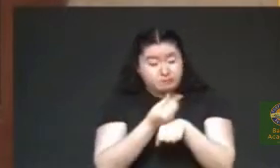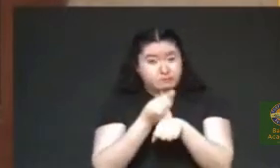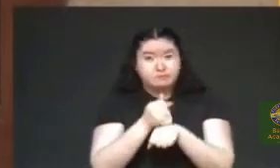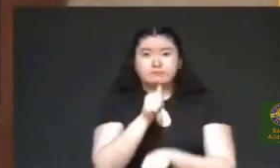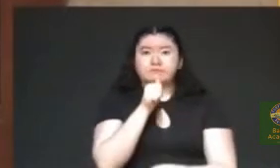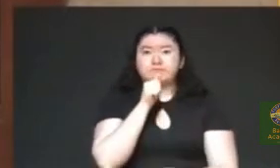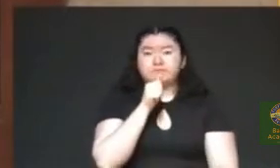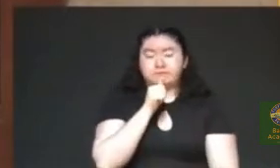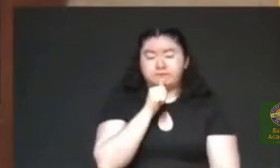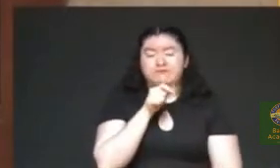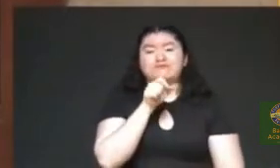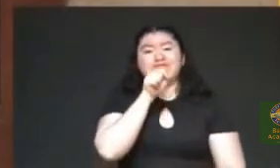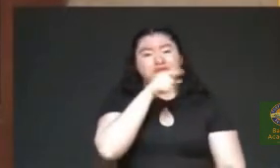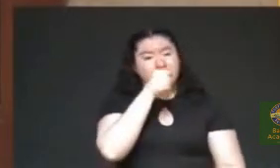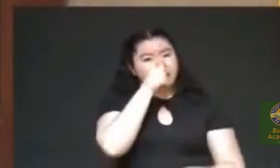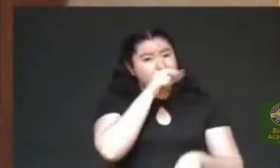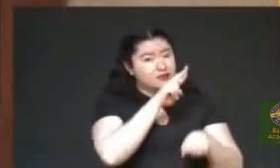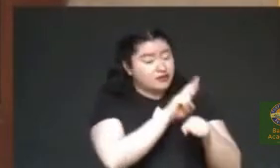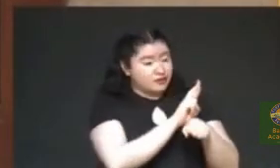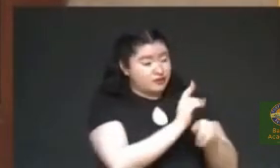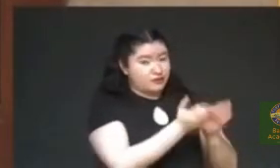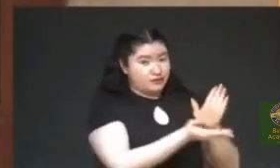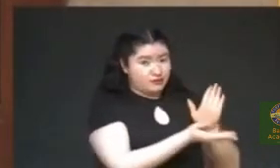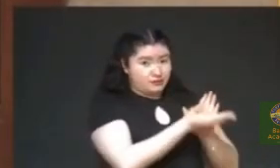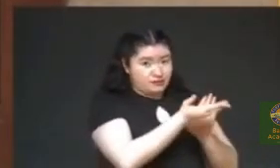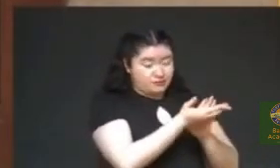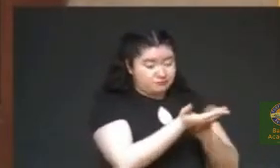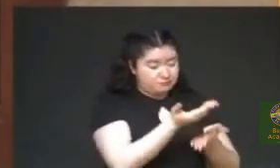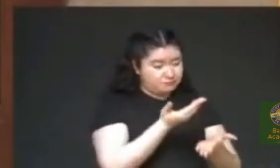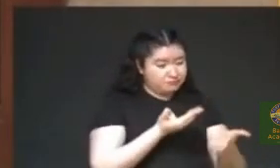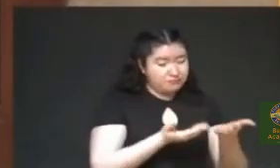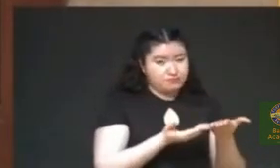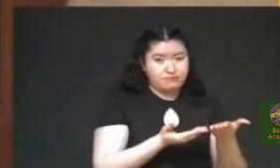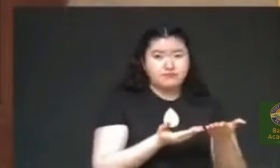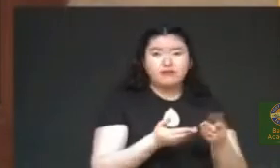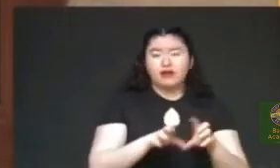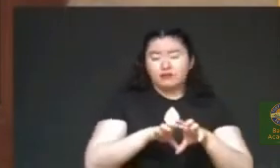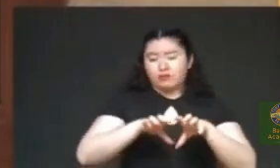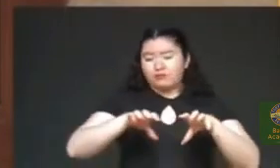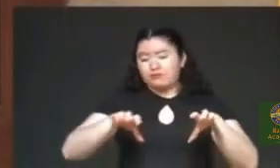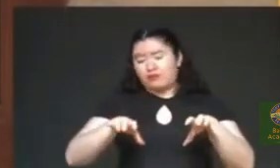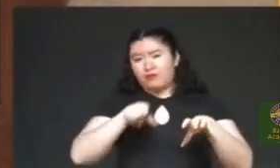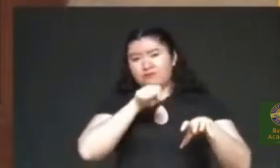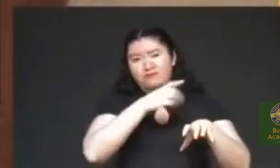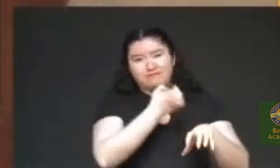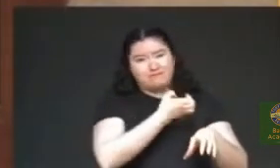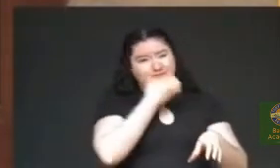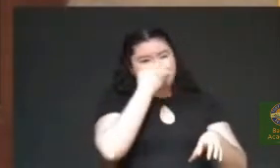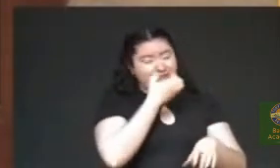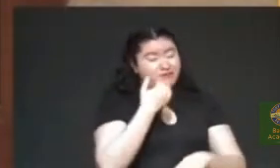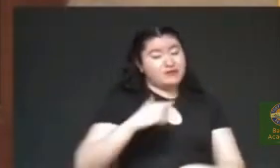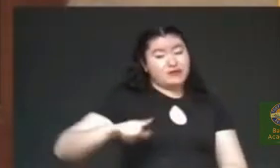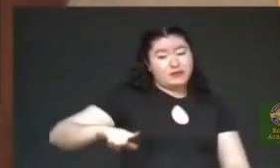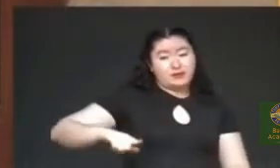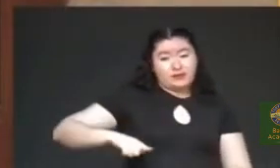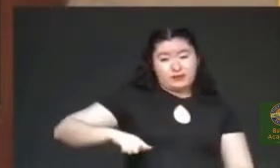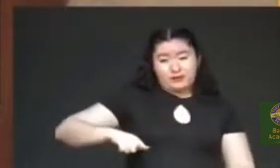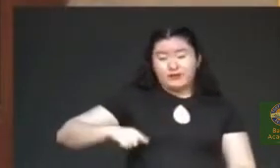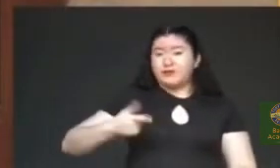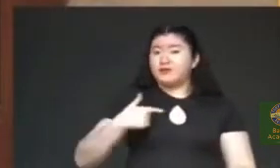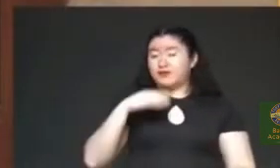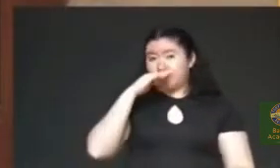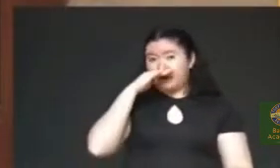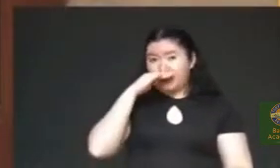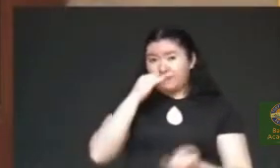Obras y Servicios, dividida tanto en la entidad que trabaja las escuelas públicas como la Dirección General de